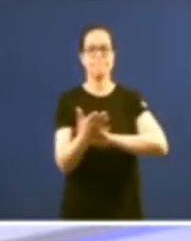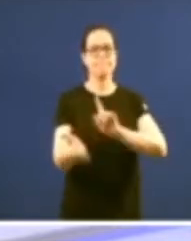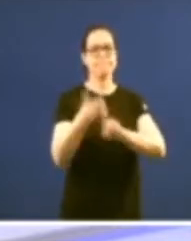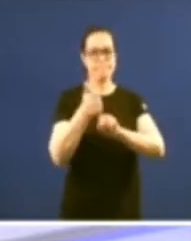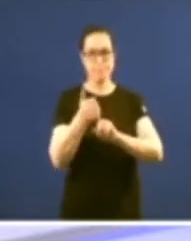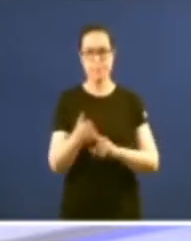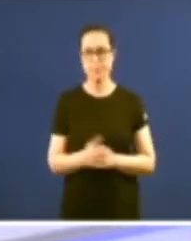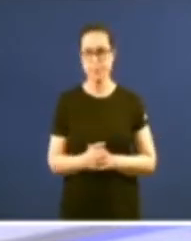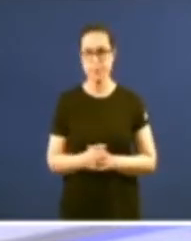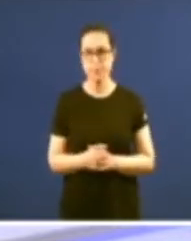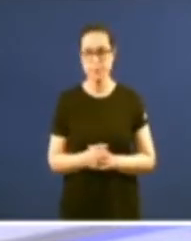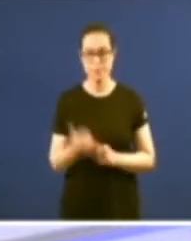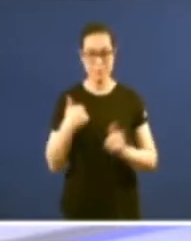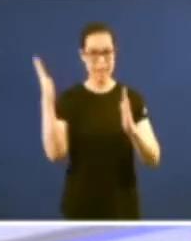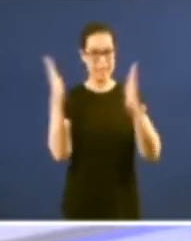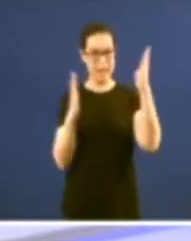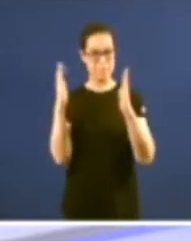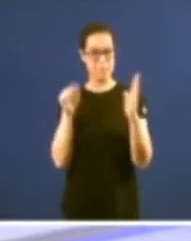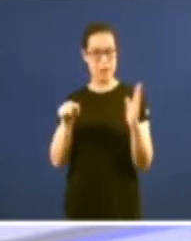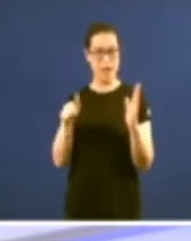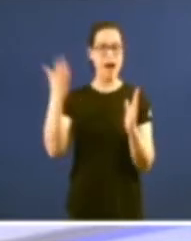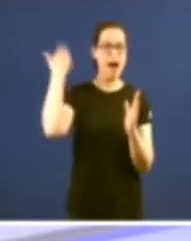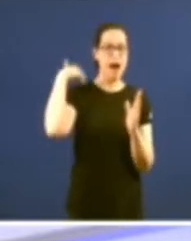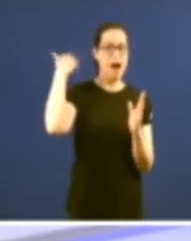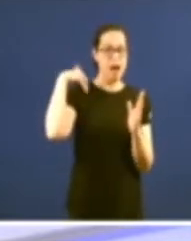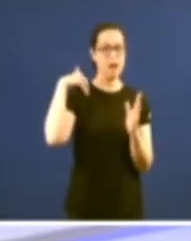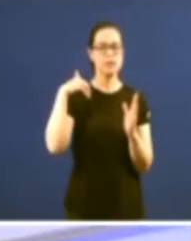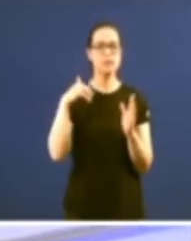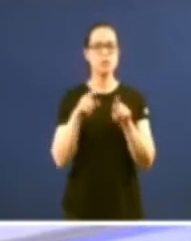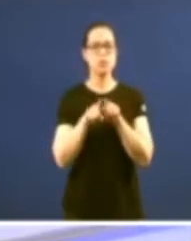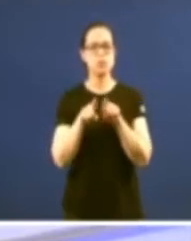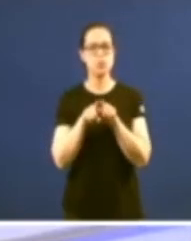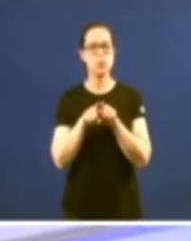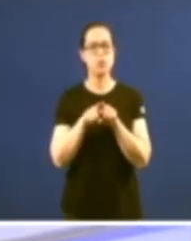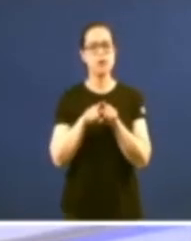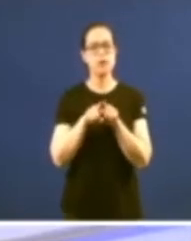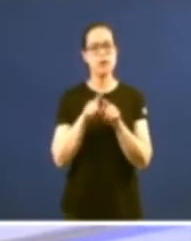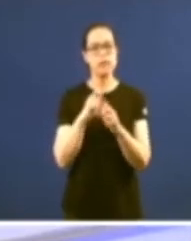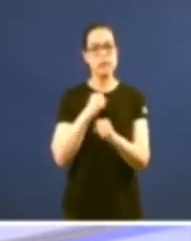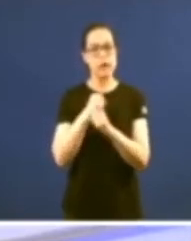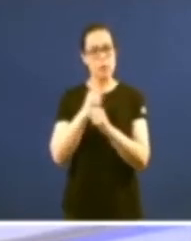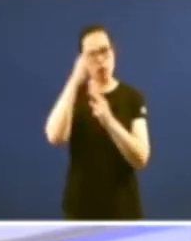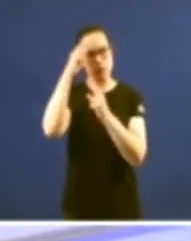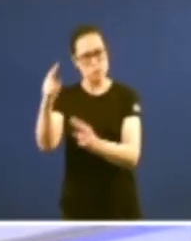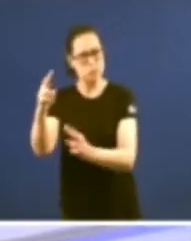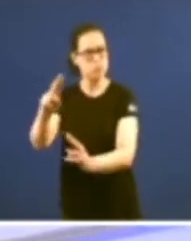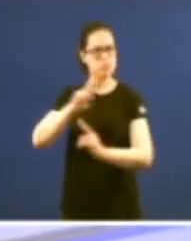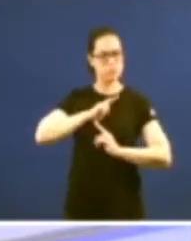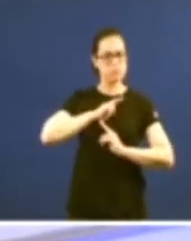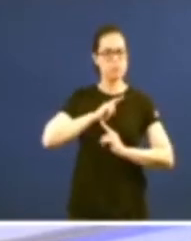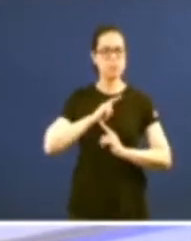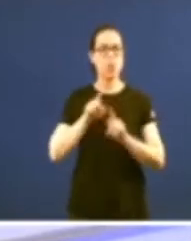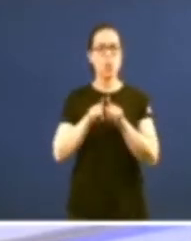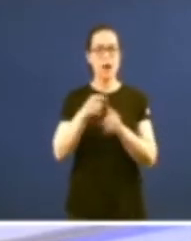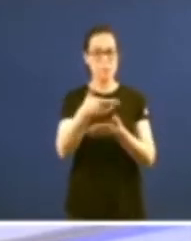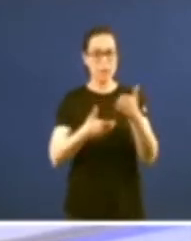partes. Aquella etapa caracterizóse por un alto grado de respeto por el trabajo alleo, es en las presiones que la prensa